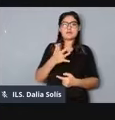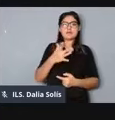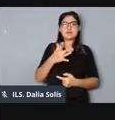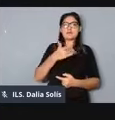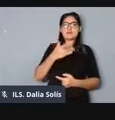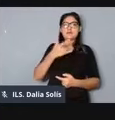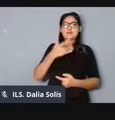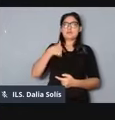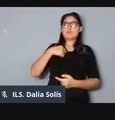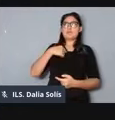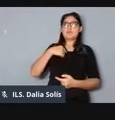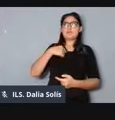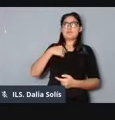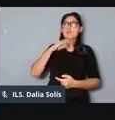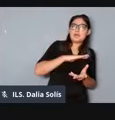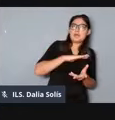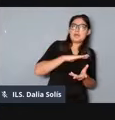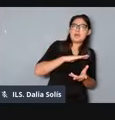en términos de niña, niño.